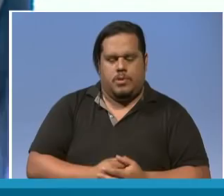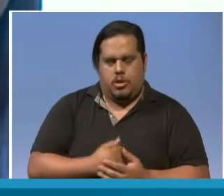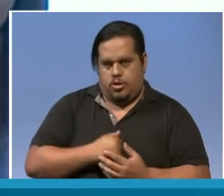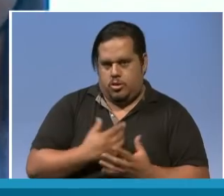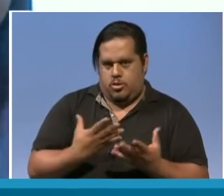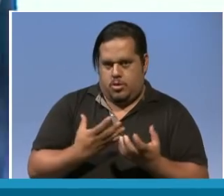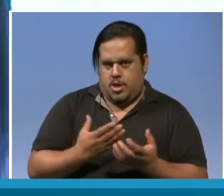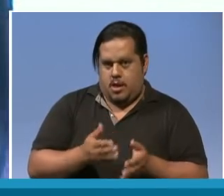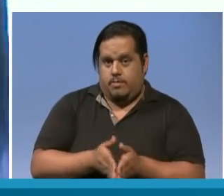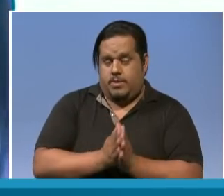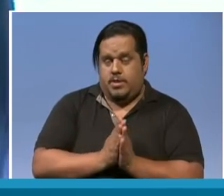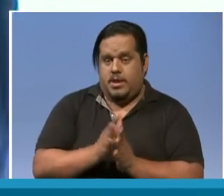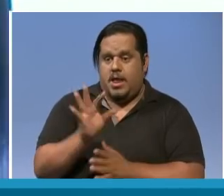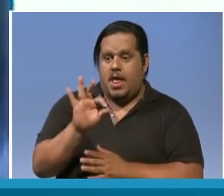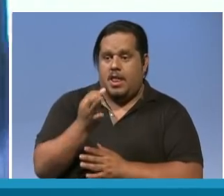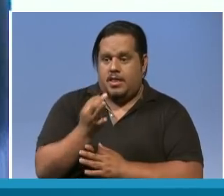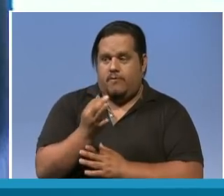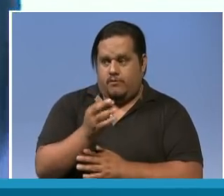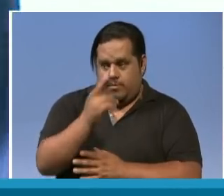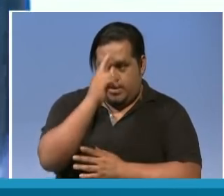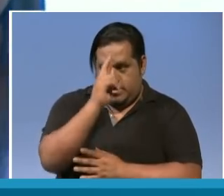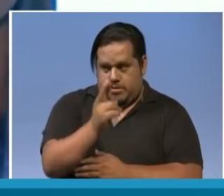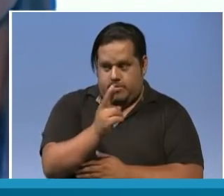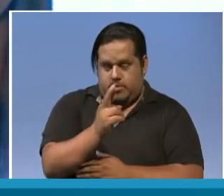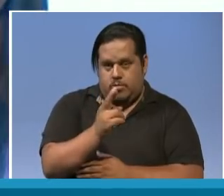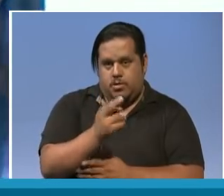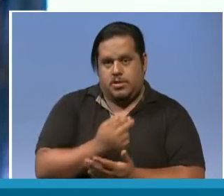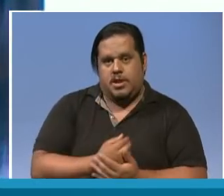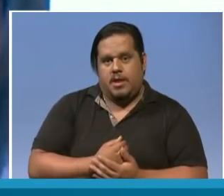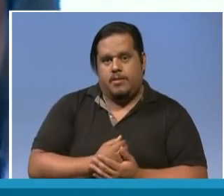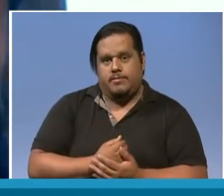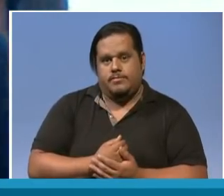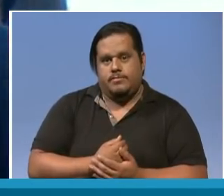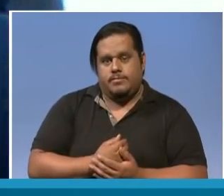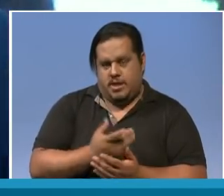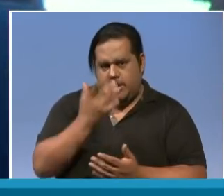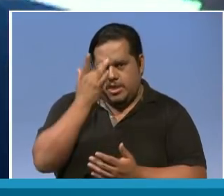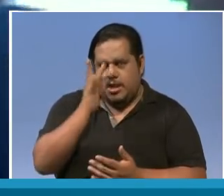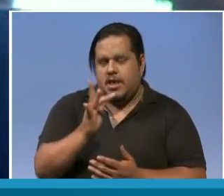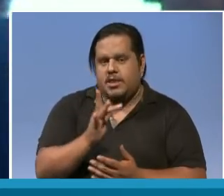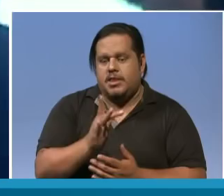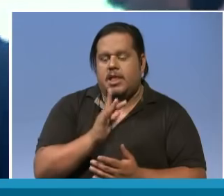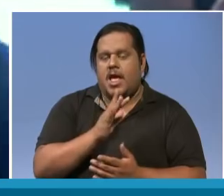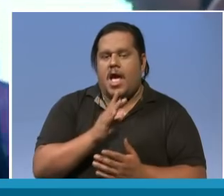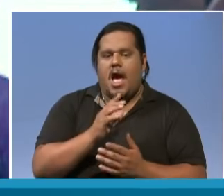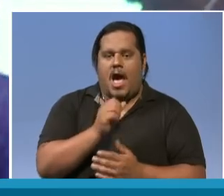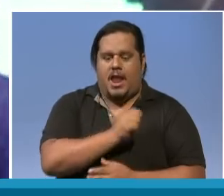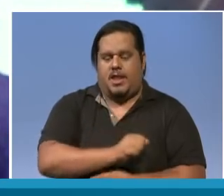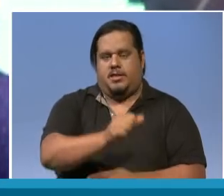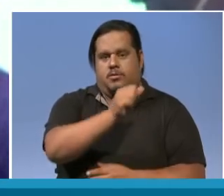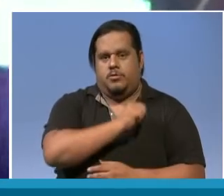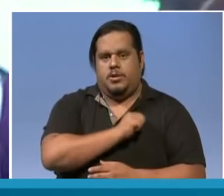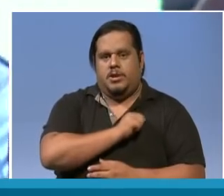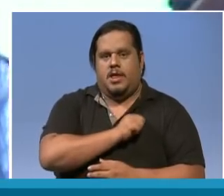Quiero pedir de forma respetuosa y vehemente a las autoridades del INCOFER